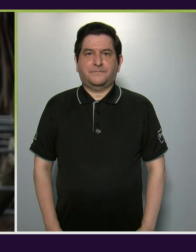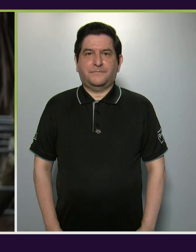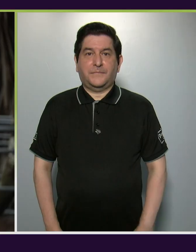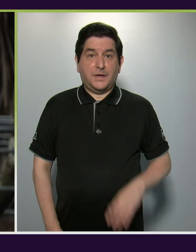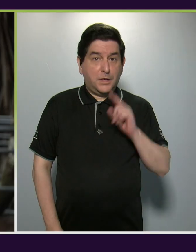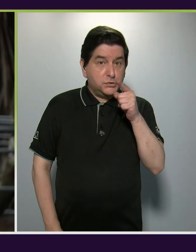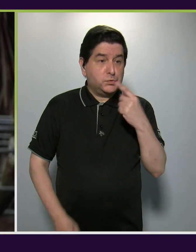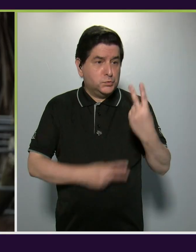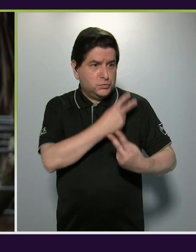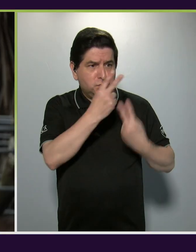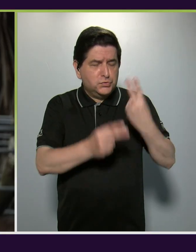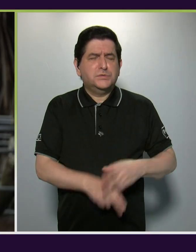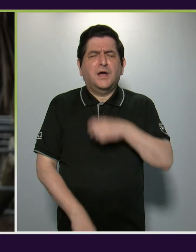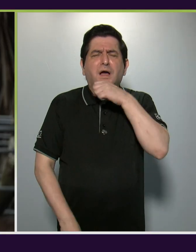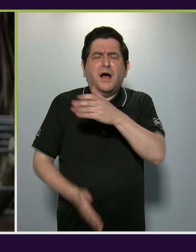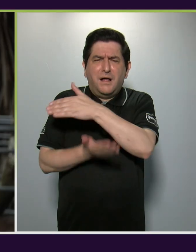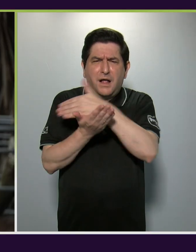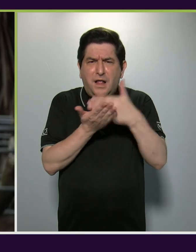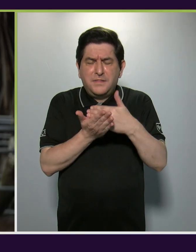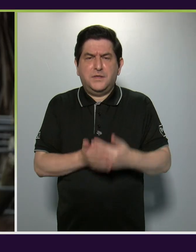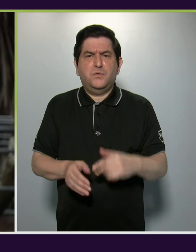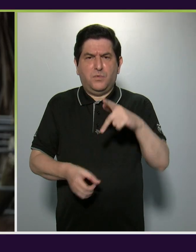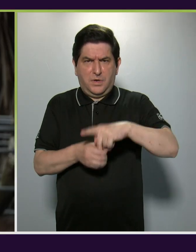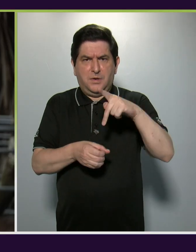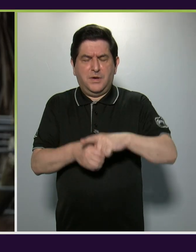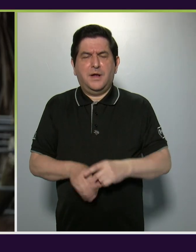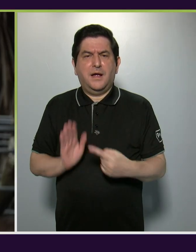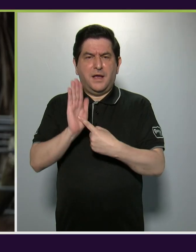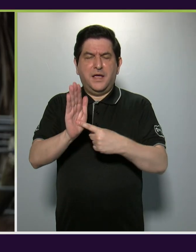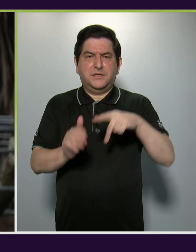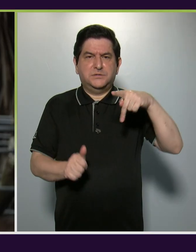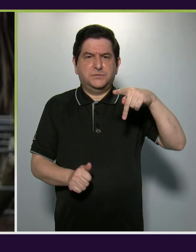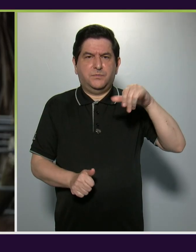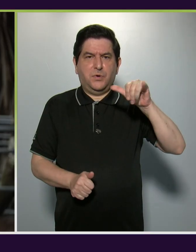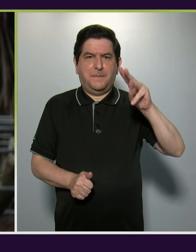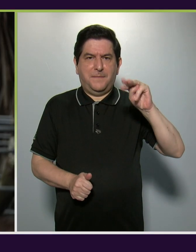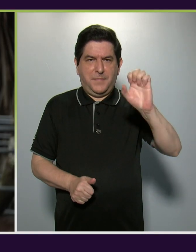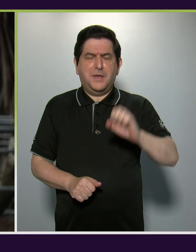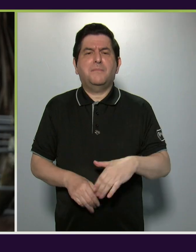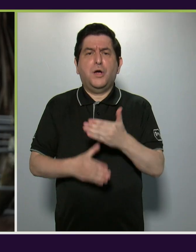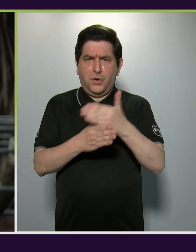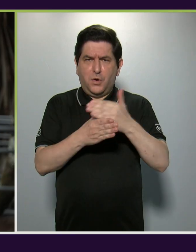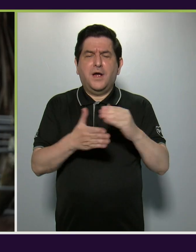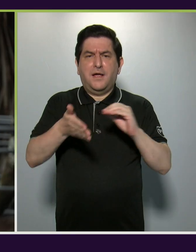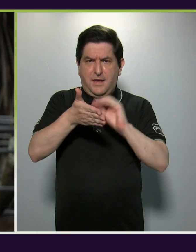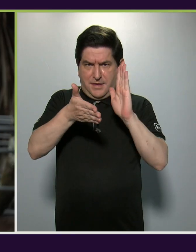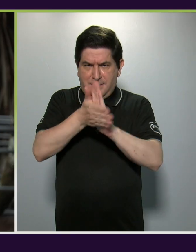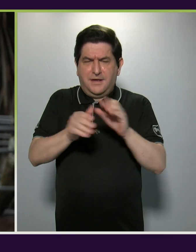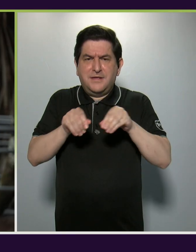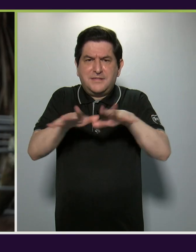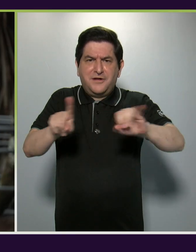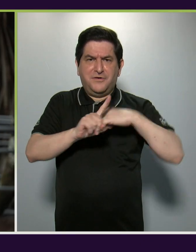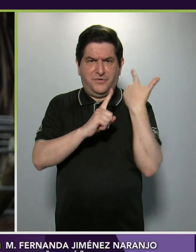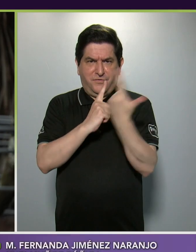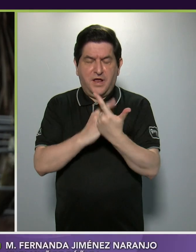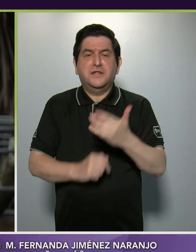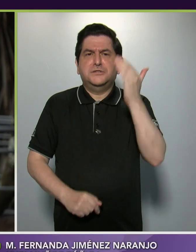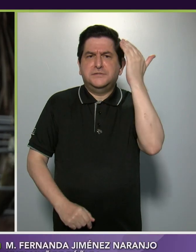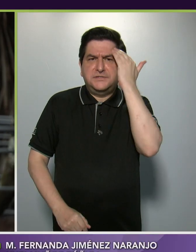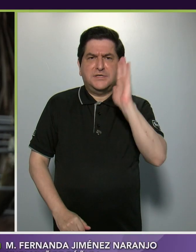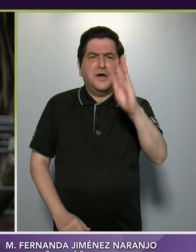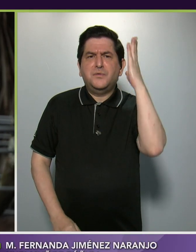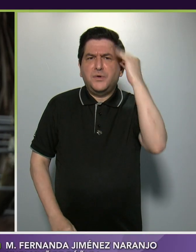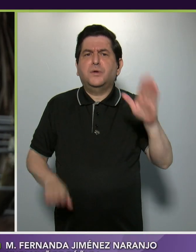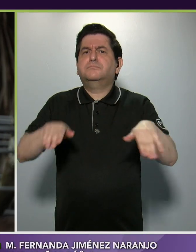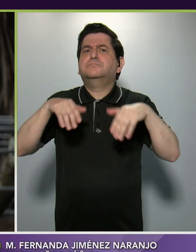Esperamos que si se da una vuelta por la antigua aduana para participar de la Expo Pyme, nos lo comparte etiquetándonos en las redes sociales para conocer cómo fue